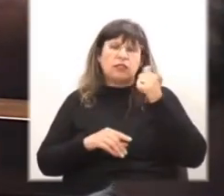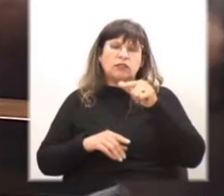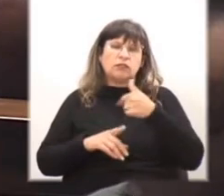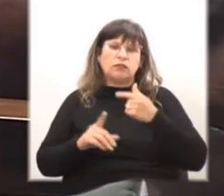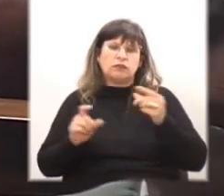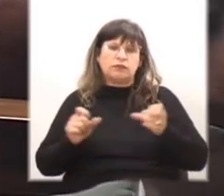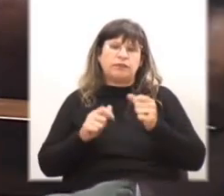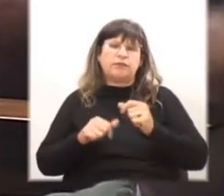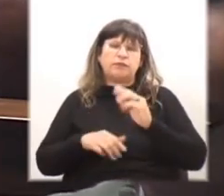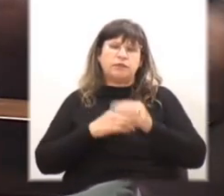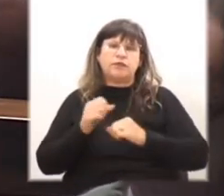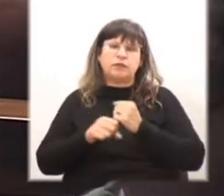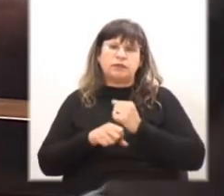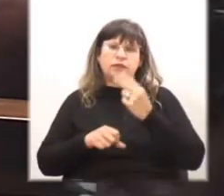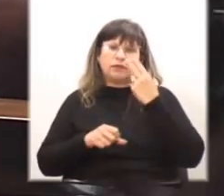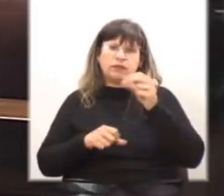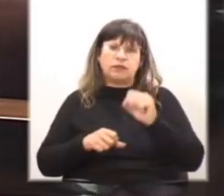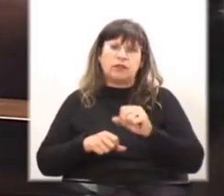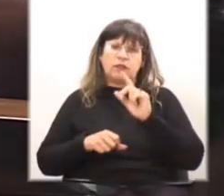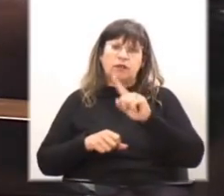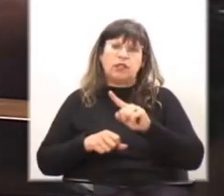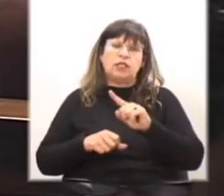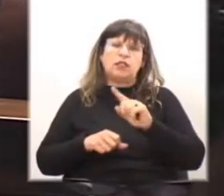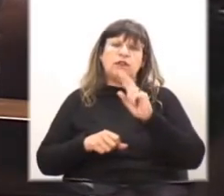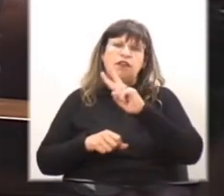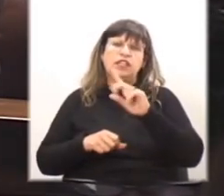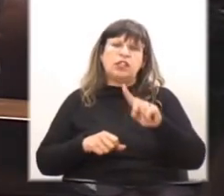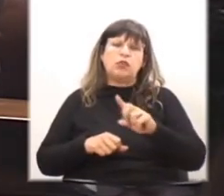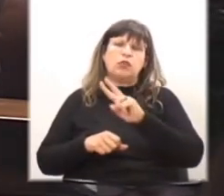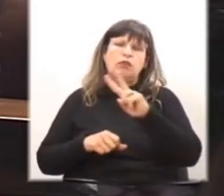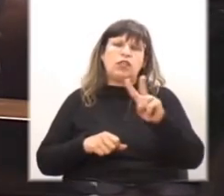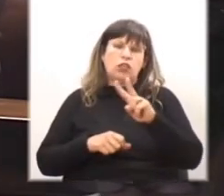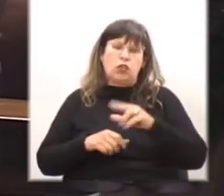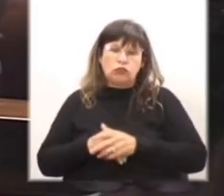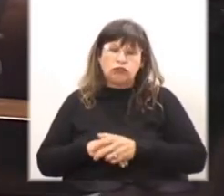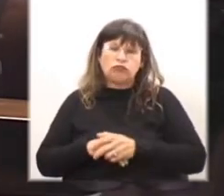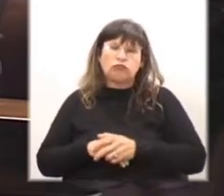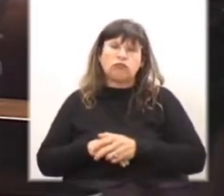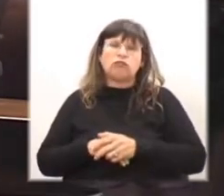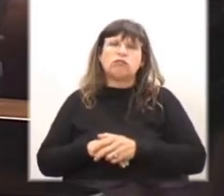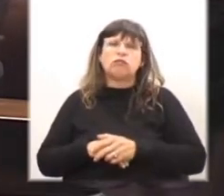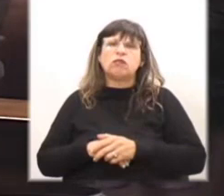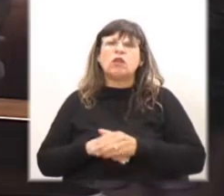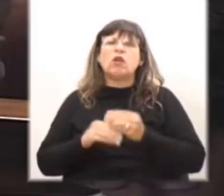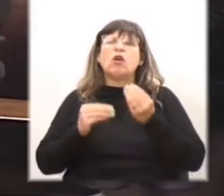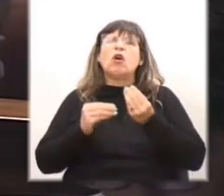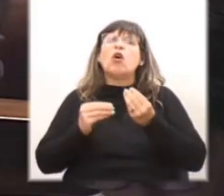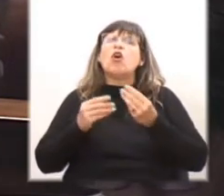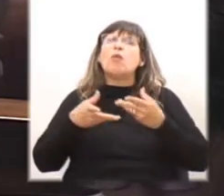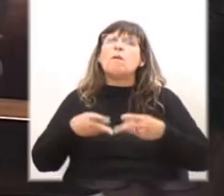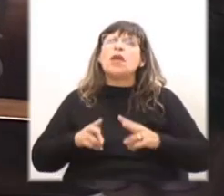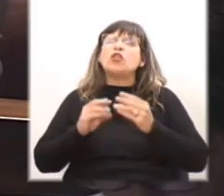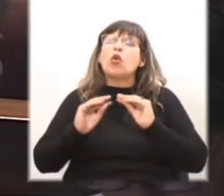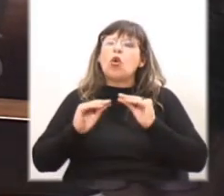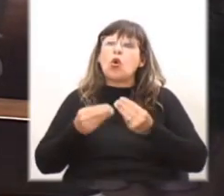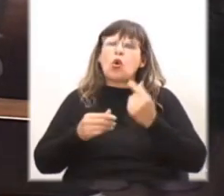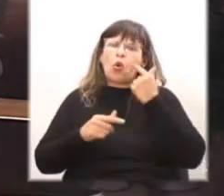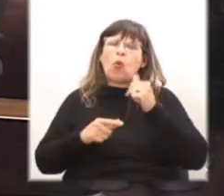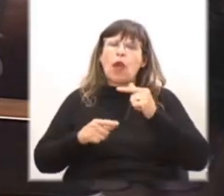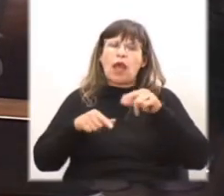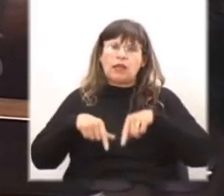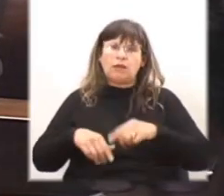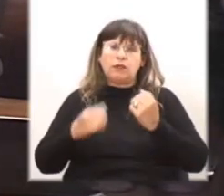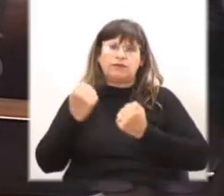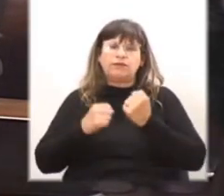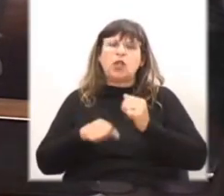ejecutados de los años 2020, 2021 y 2022? ¿Mediante qué mecanismo el Ministerio de Economía y Finanzas